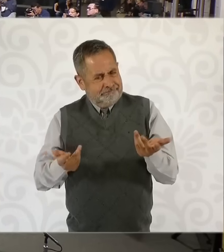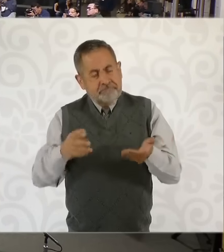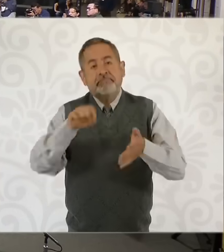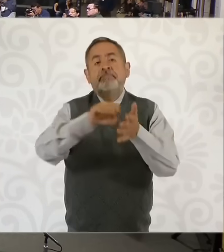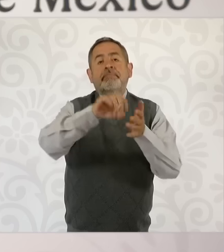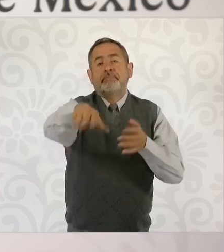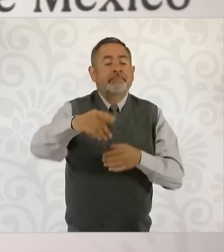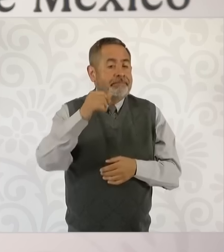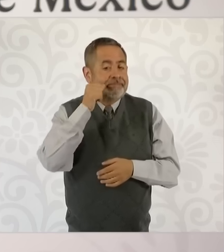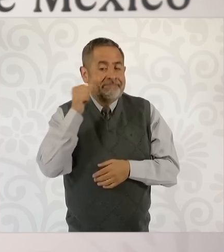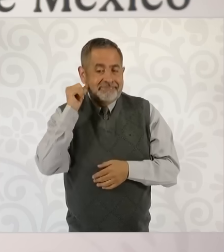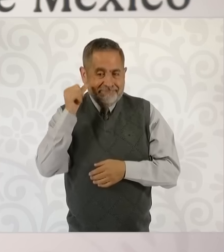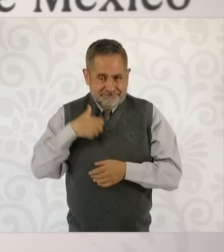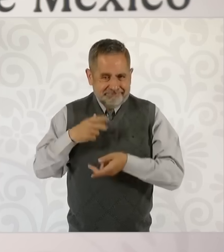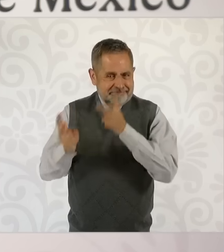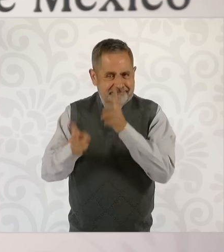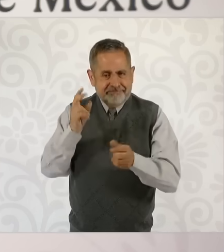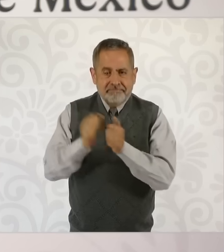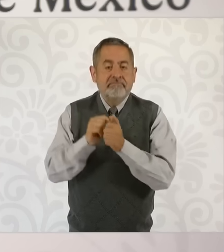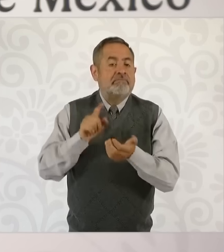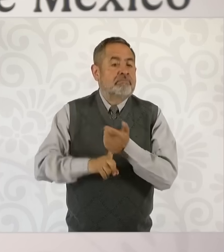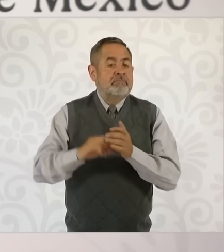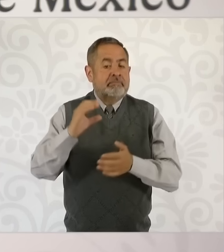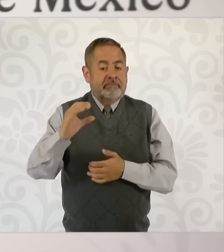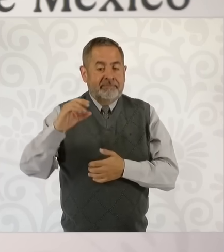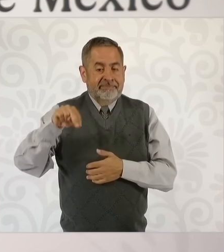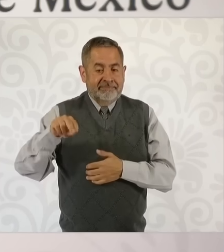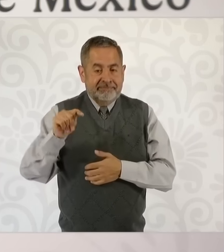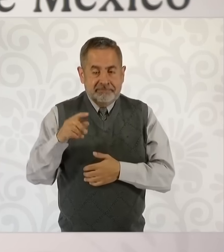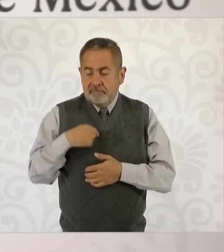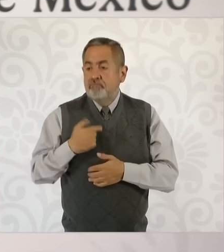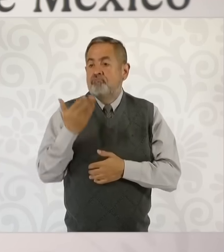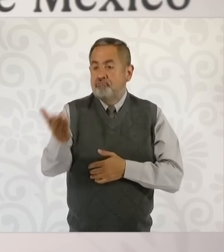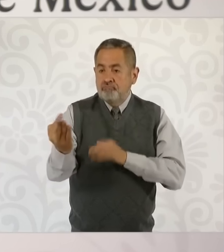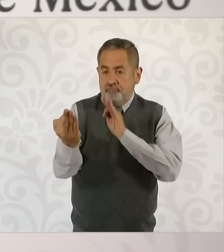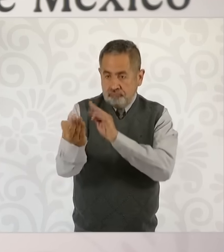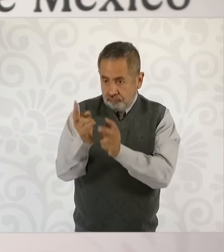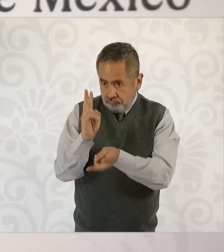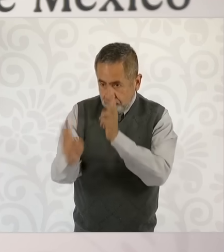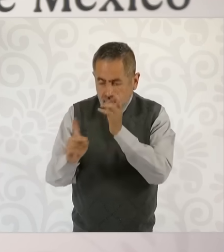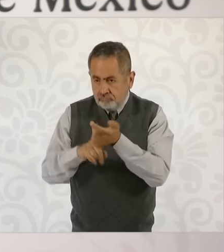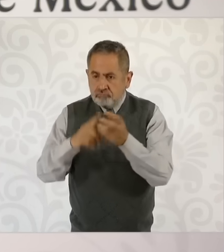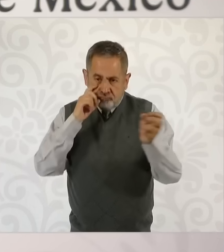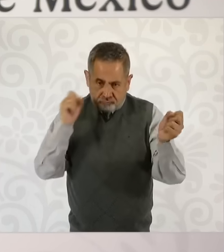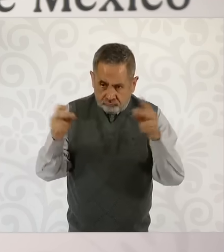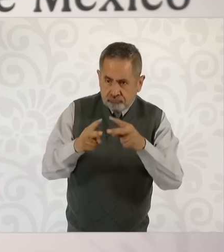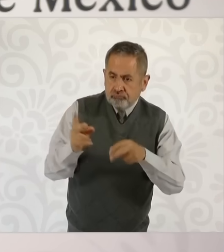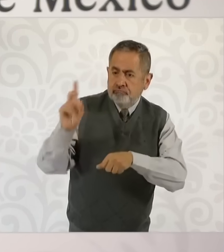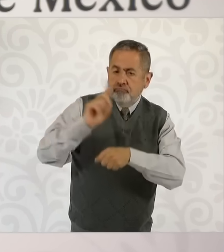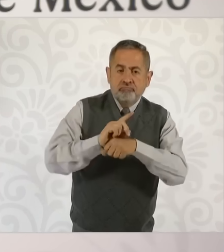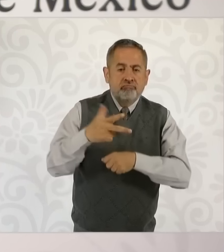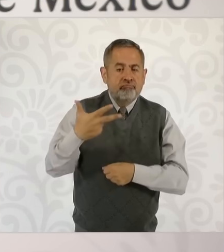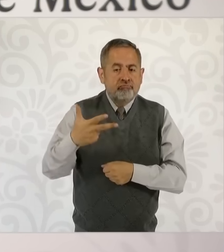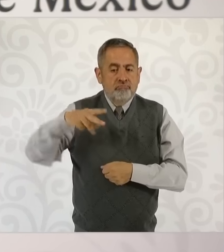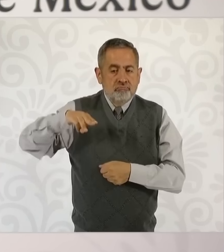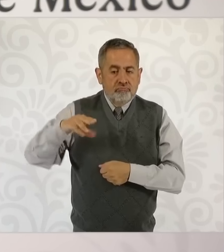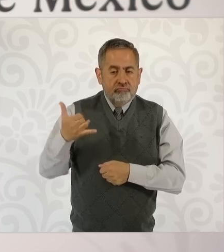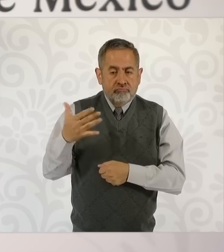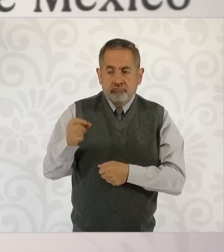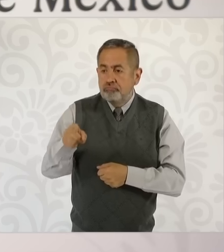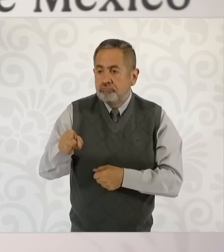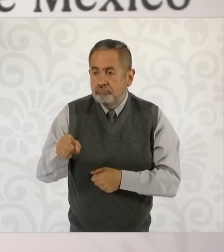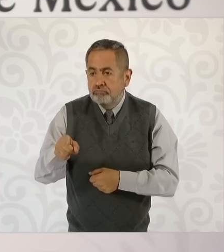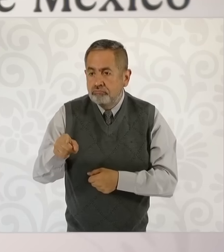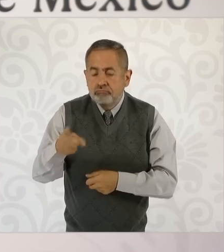la última reunión que yo tuve con la CENTE, les propuse que nos viéramos el 8 de mayo y ellos ya